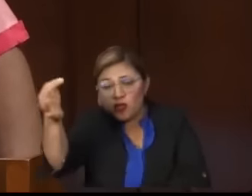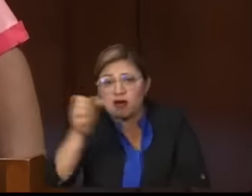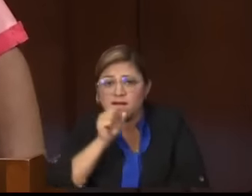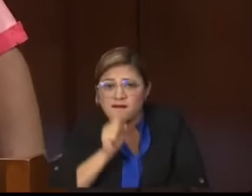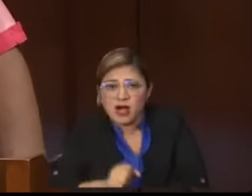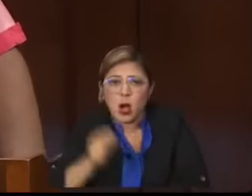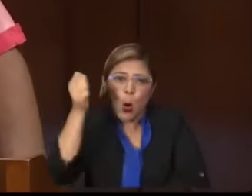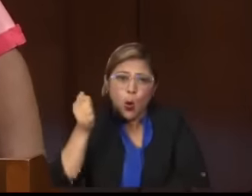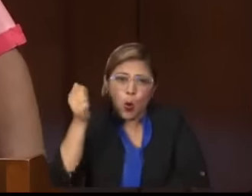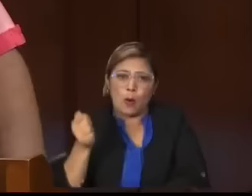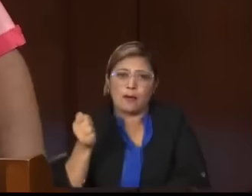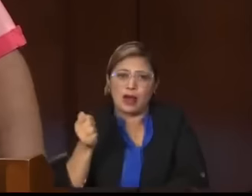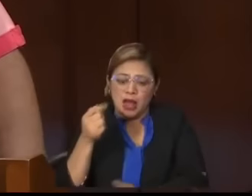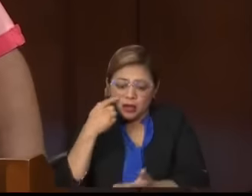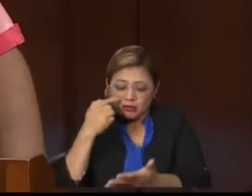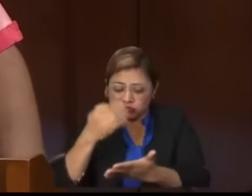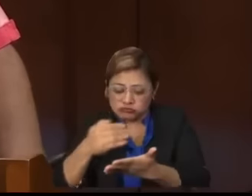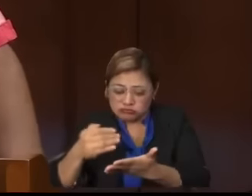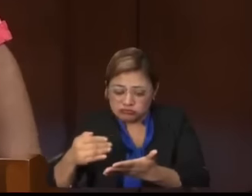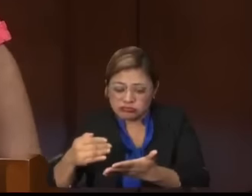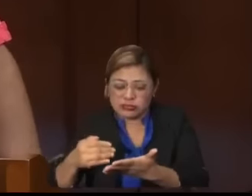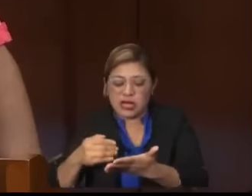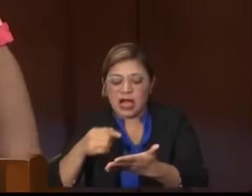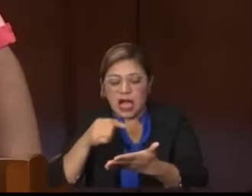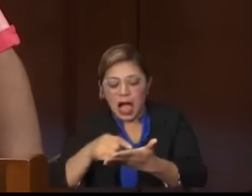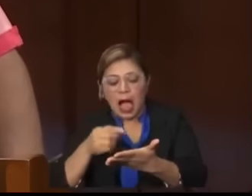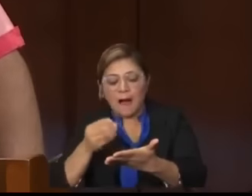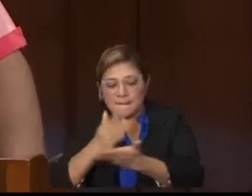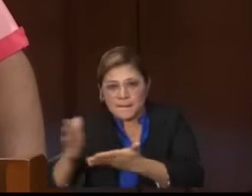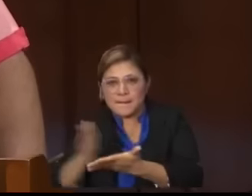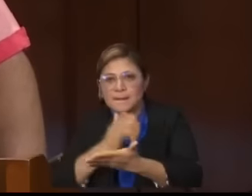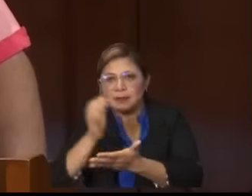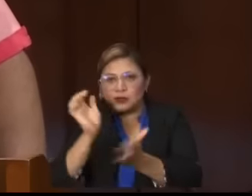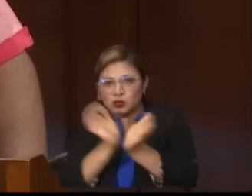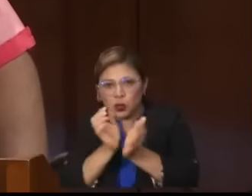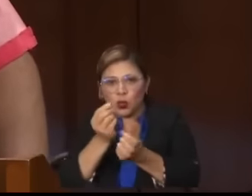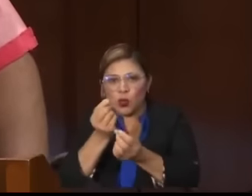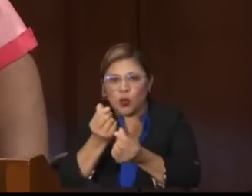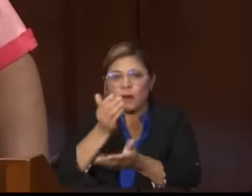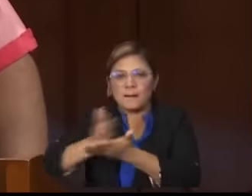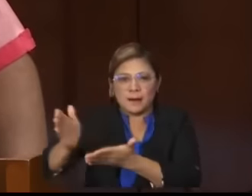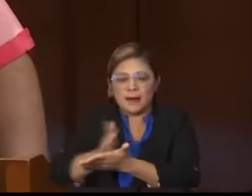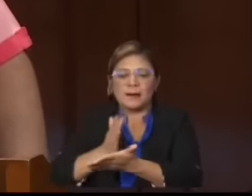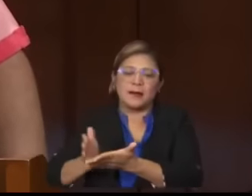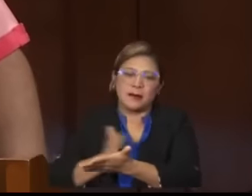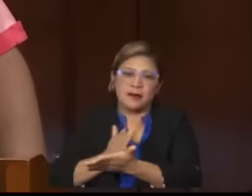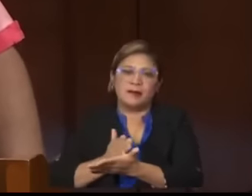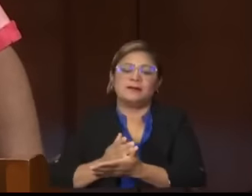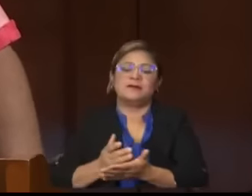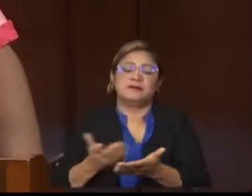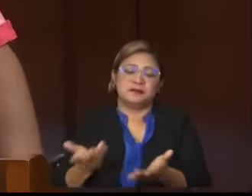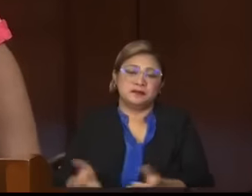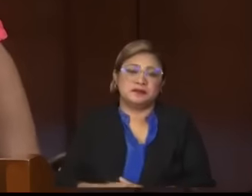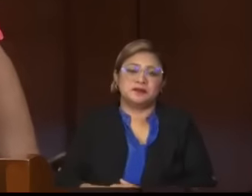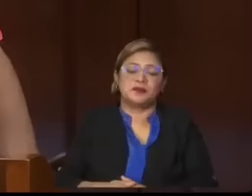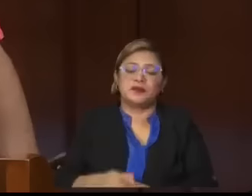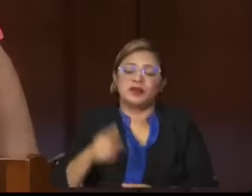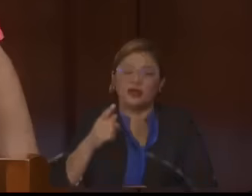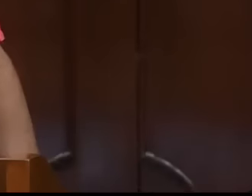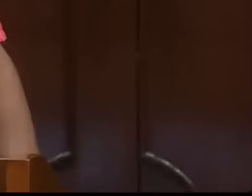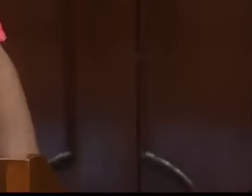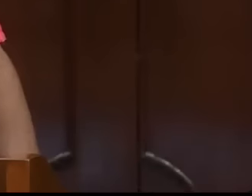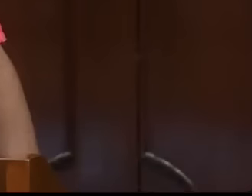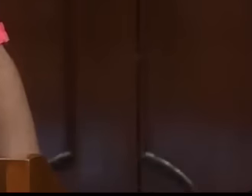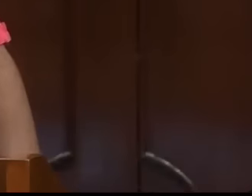Social, que han permitido desfalco, negociado, robo